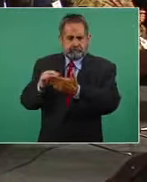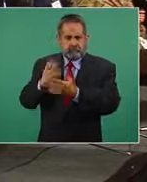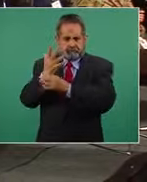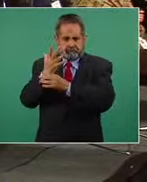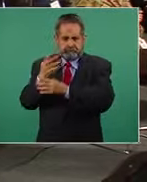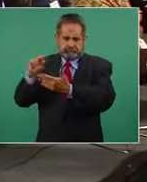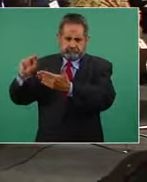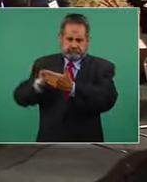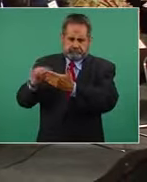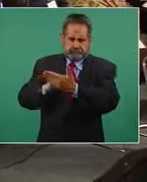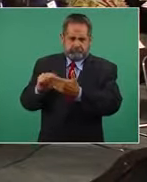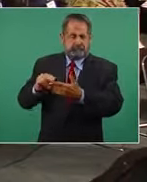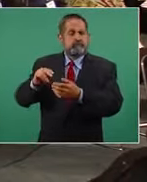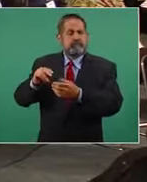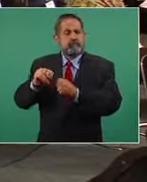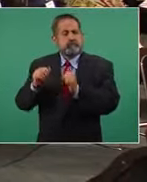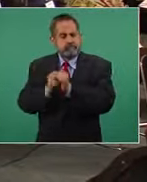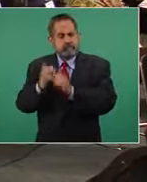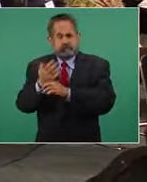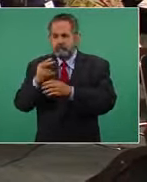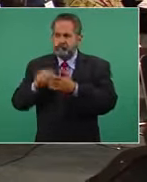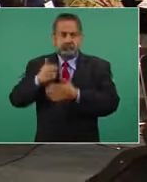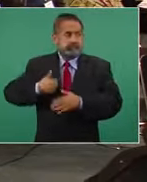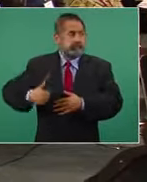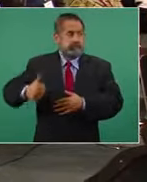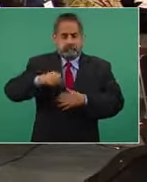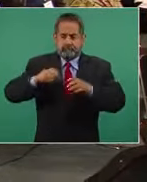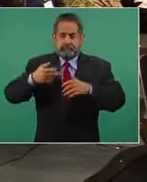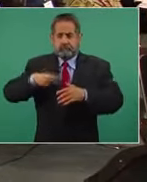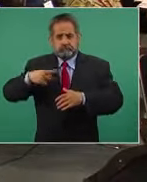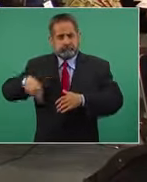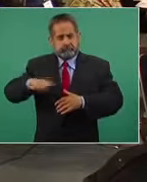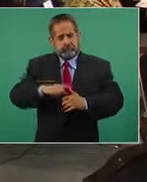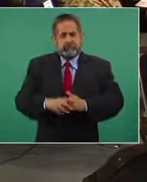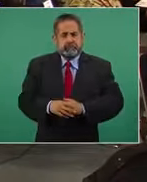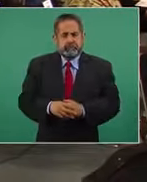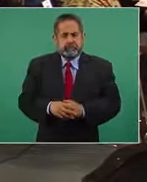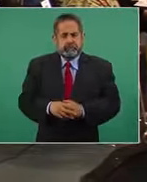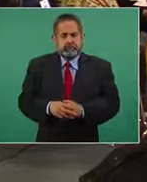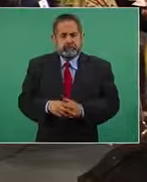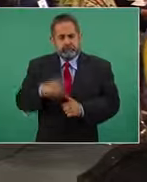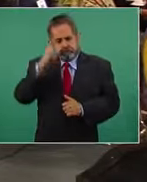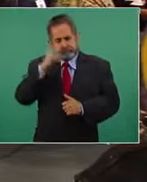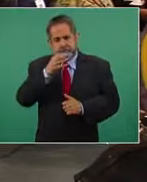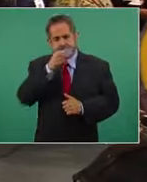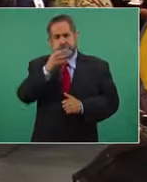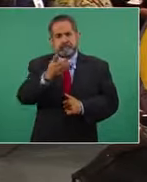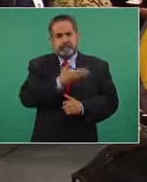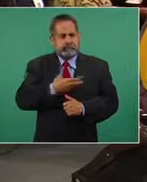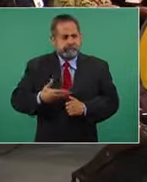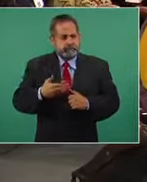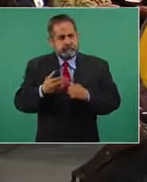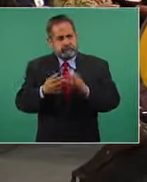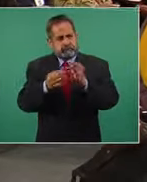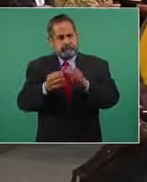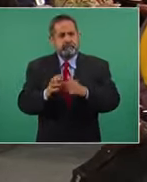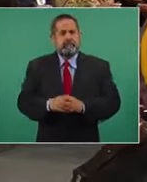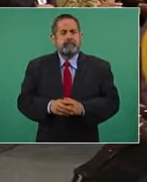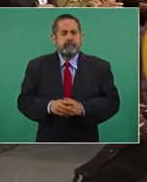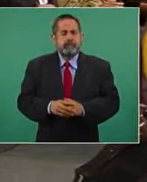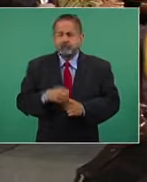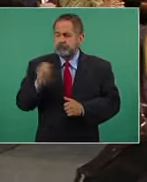puño y letra, y su firma de cada uno de ellas y de ellos. El mensaje para usted, presidente, es el siguiente: